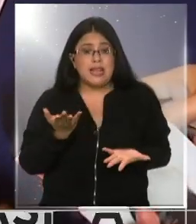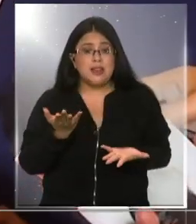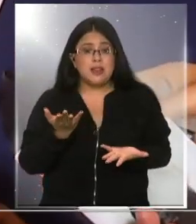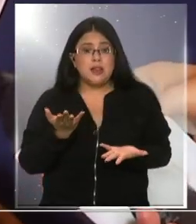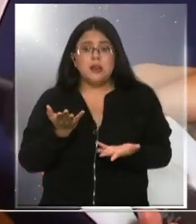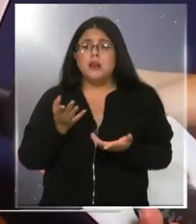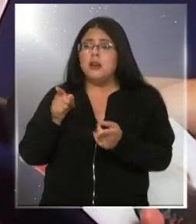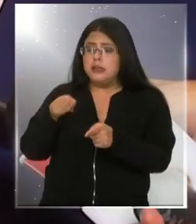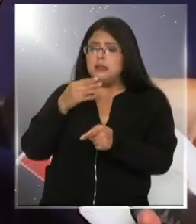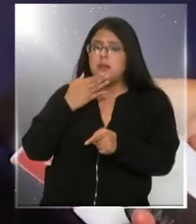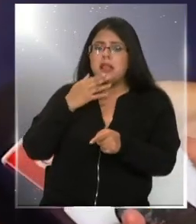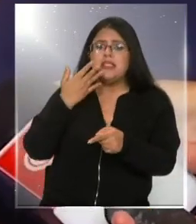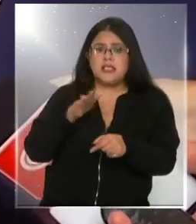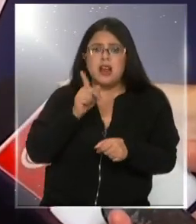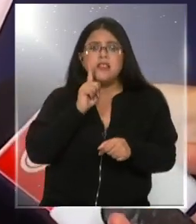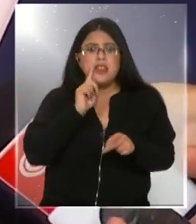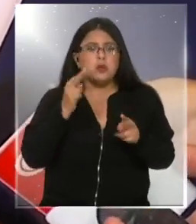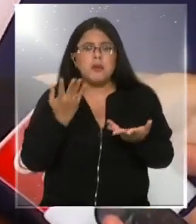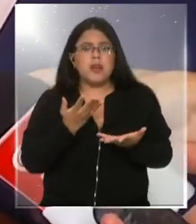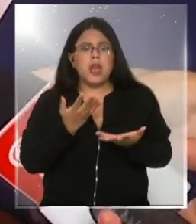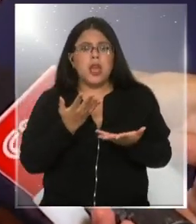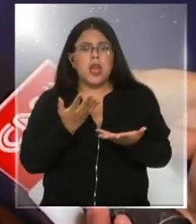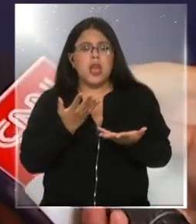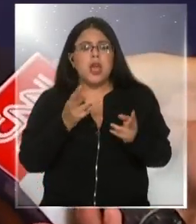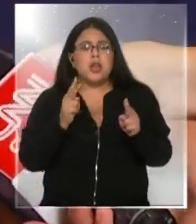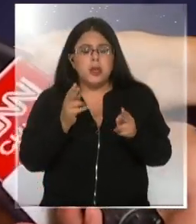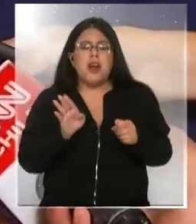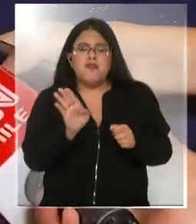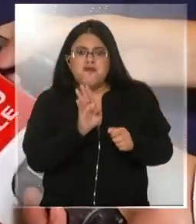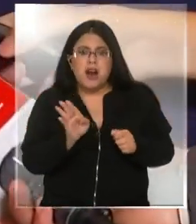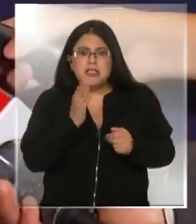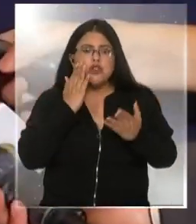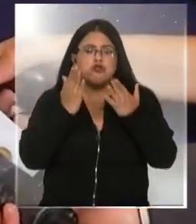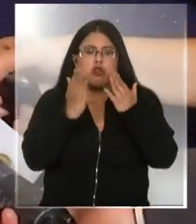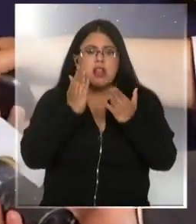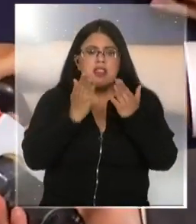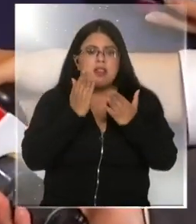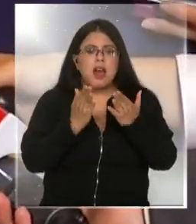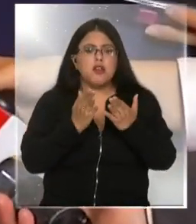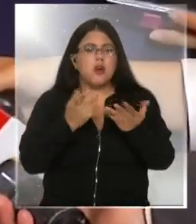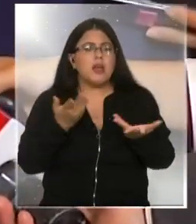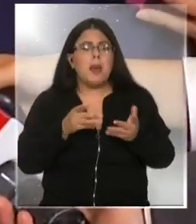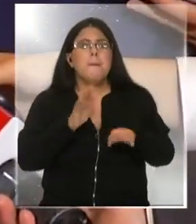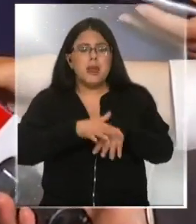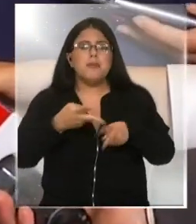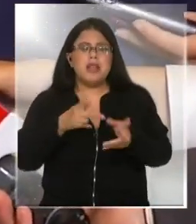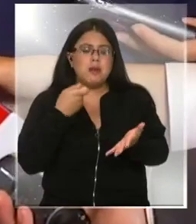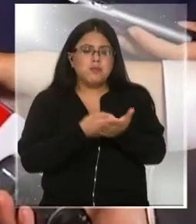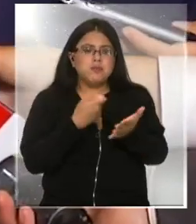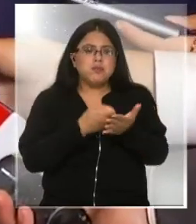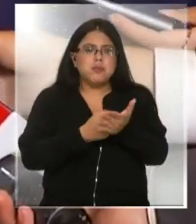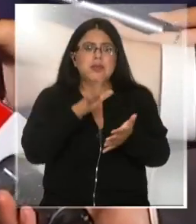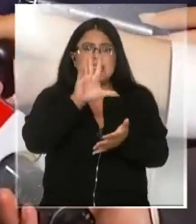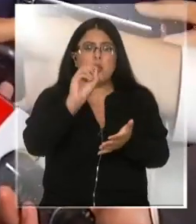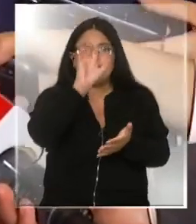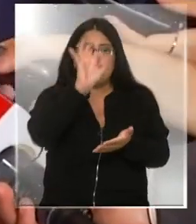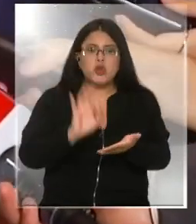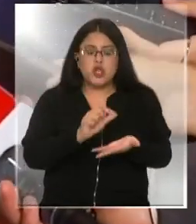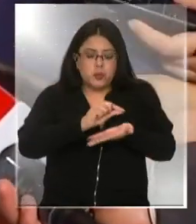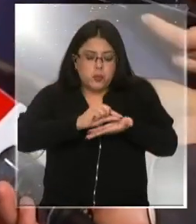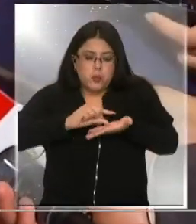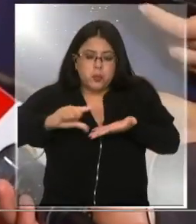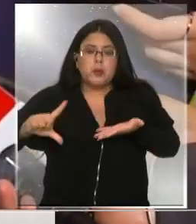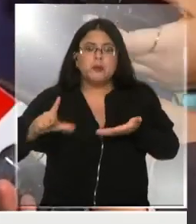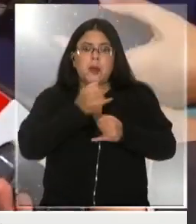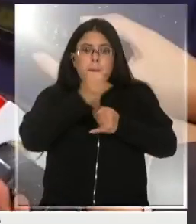con un pilar solidario fortalecido que va a permitir pagar pensiones aumentadas en un 50% en un muy